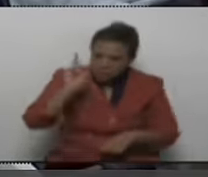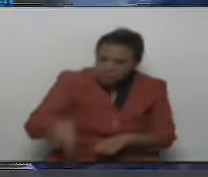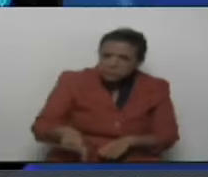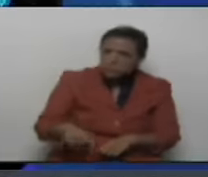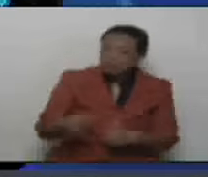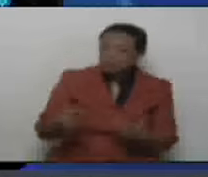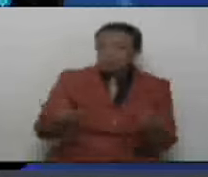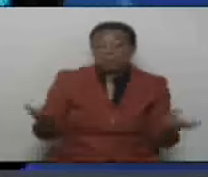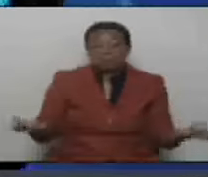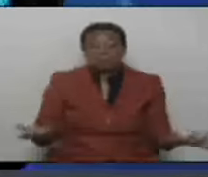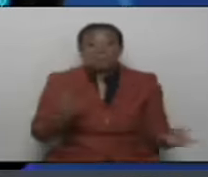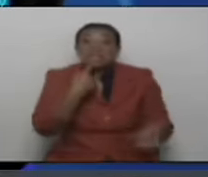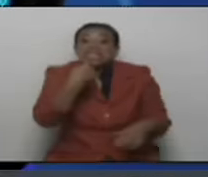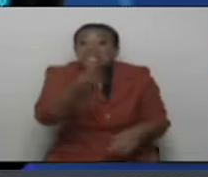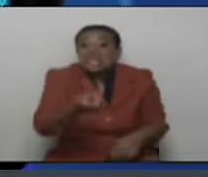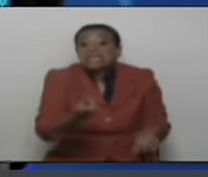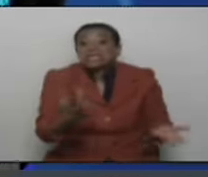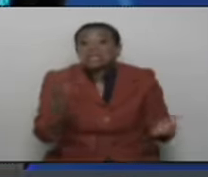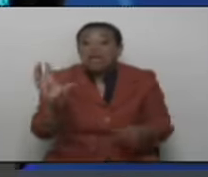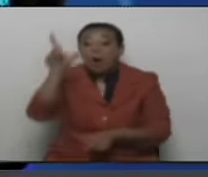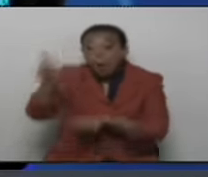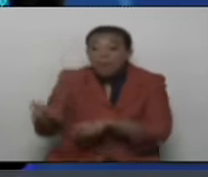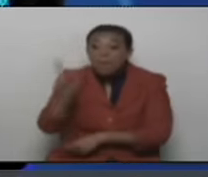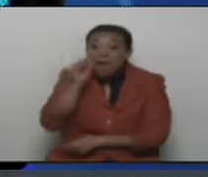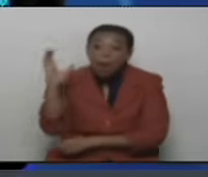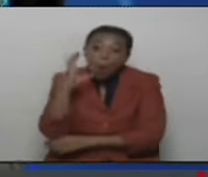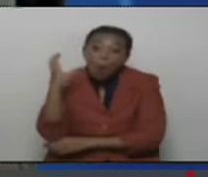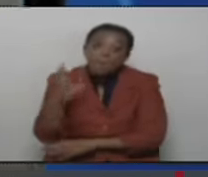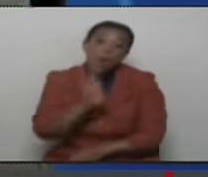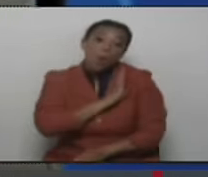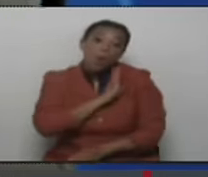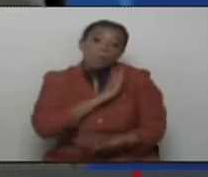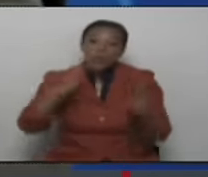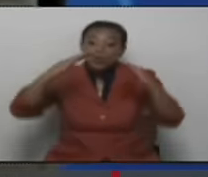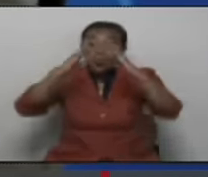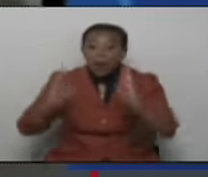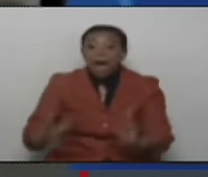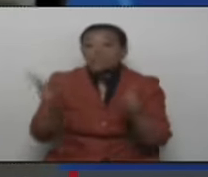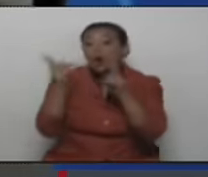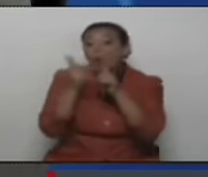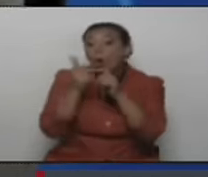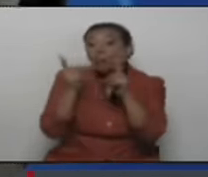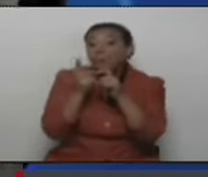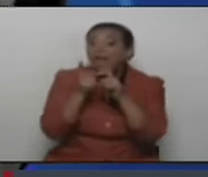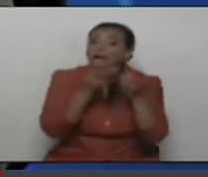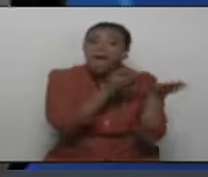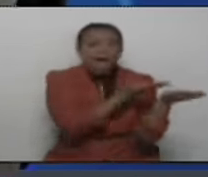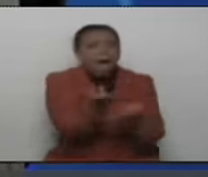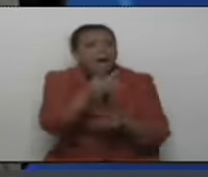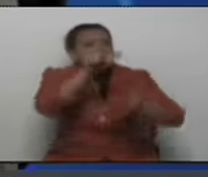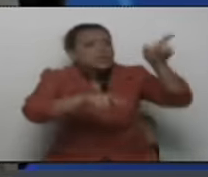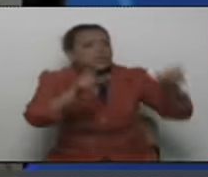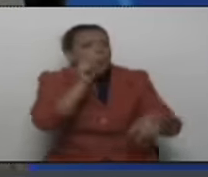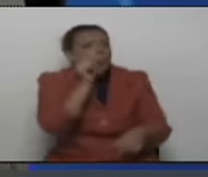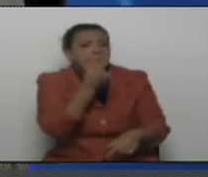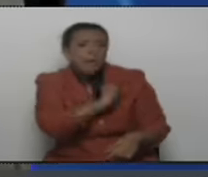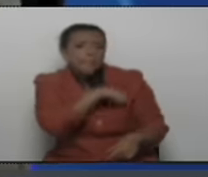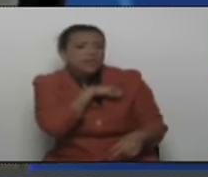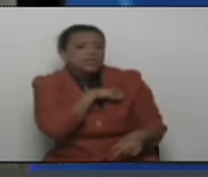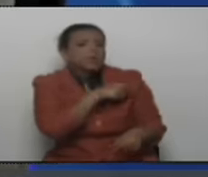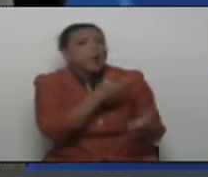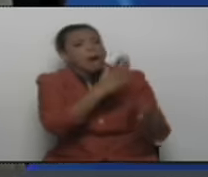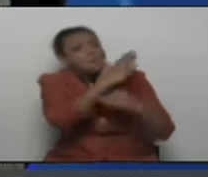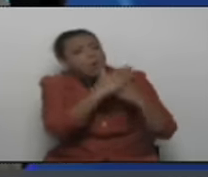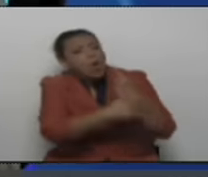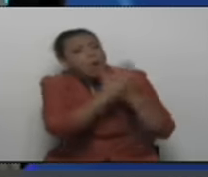ellos dice este colombiano que él es el dueño del hotel, que él llevó a los muchachos, turistas, pobrecitos,